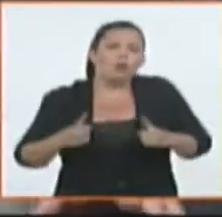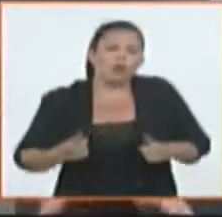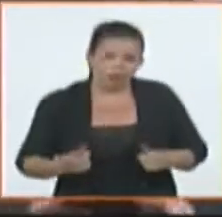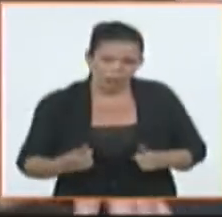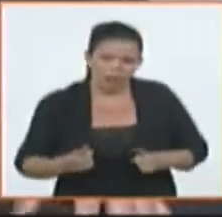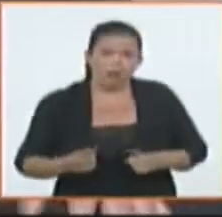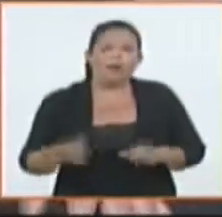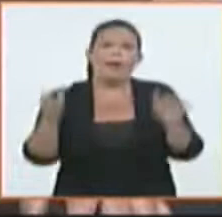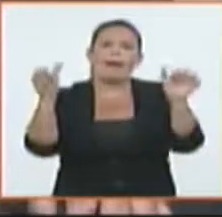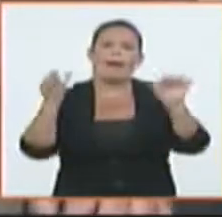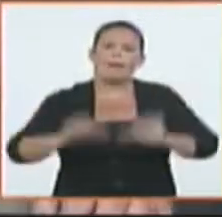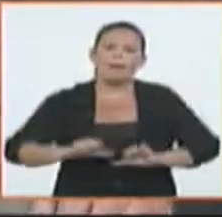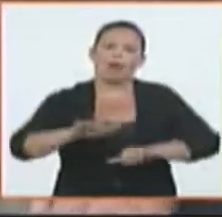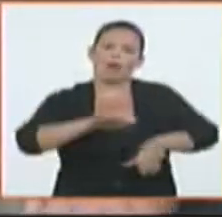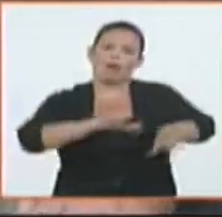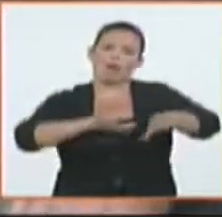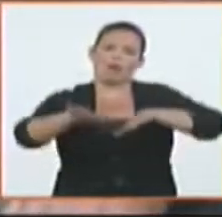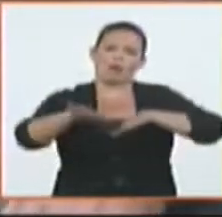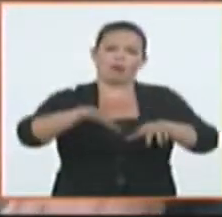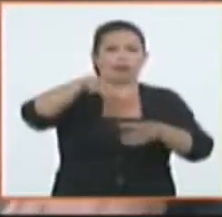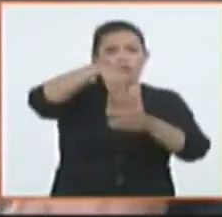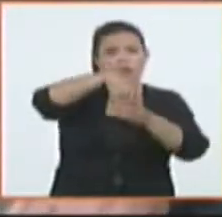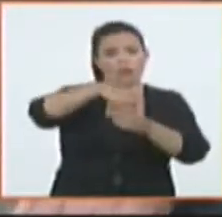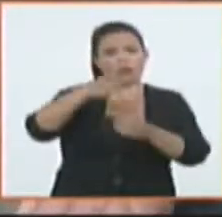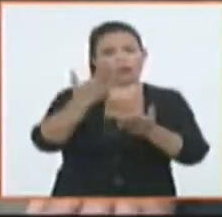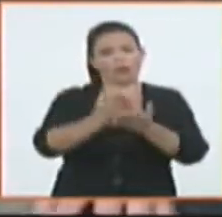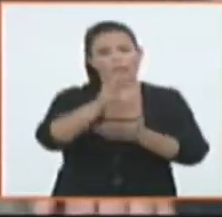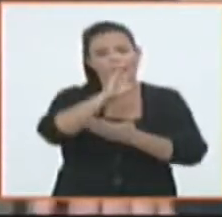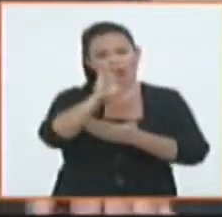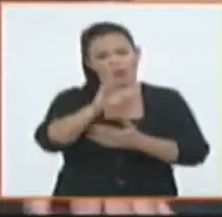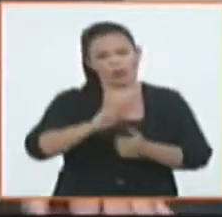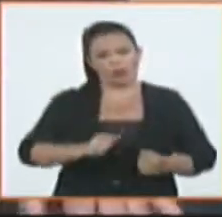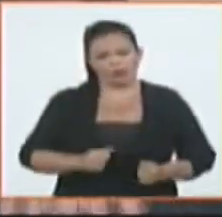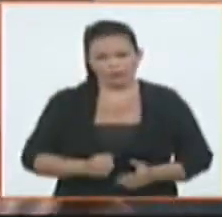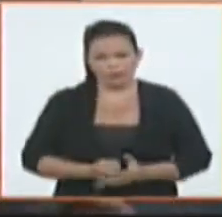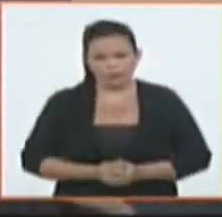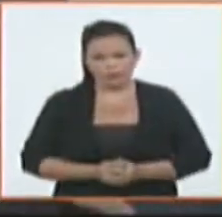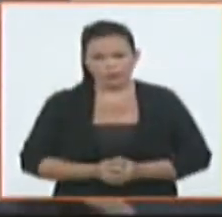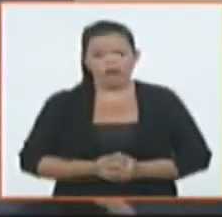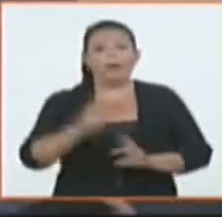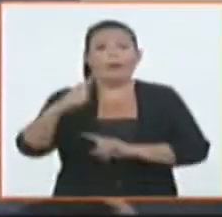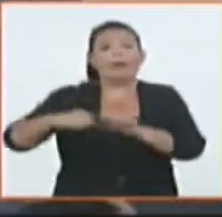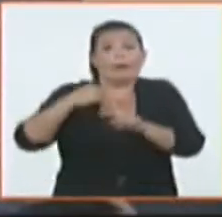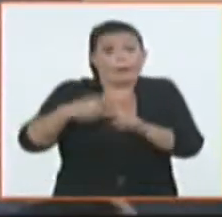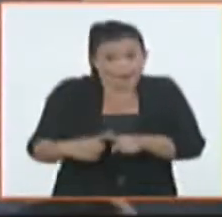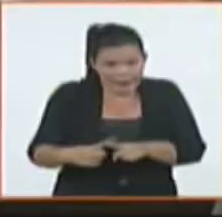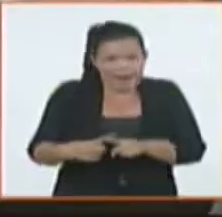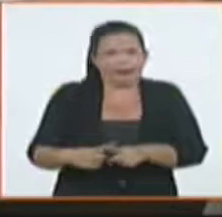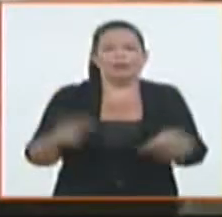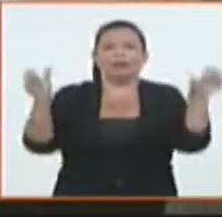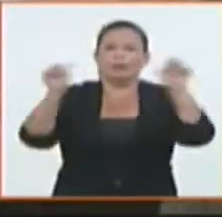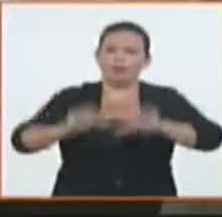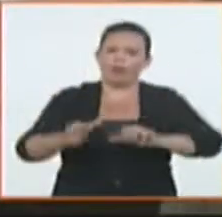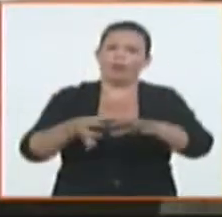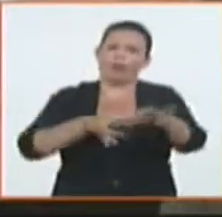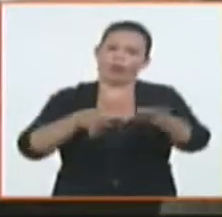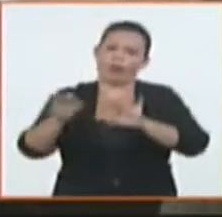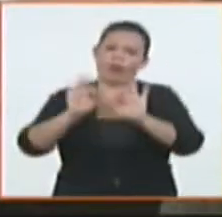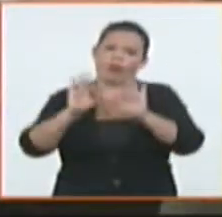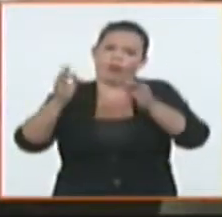en la escuela, además de la formación en la que interviene la familia y el resto de la